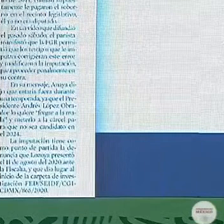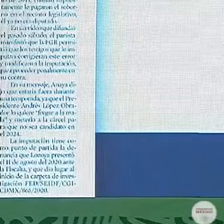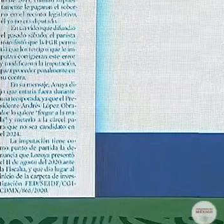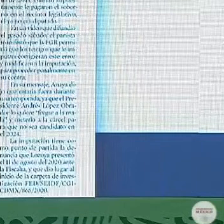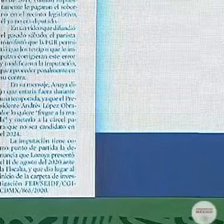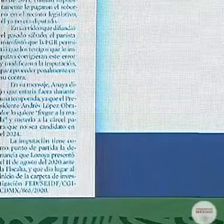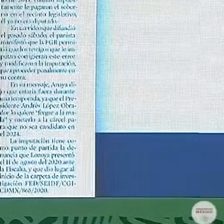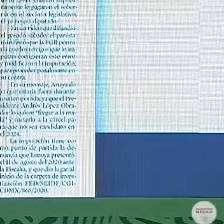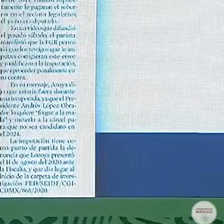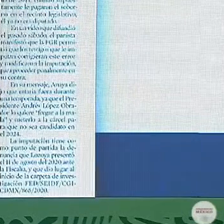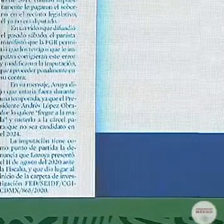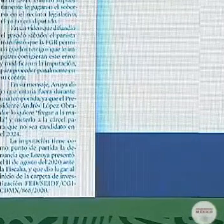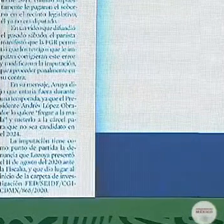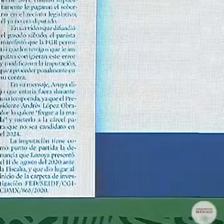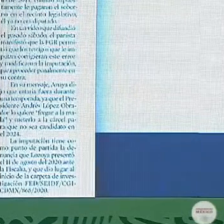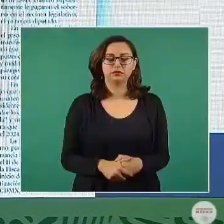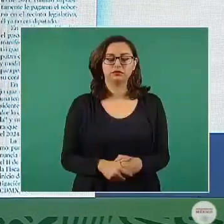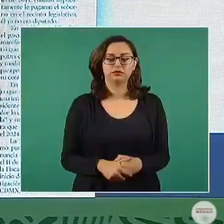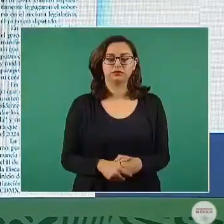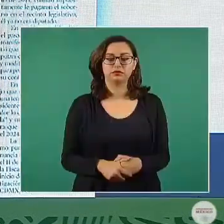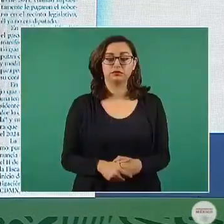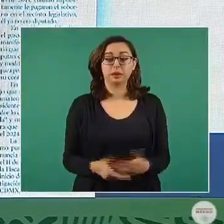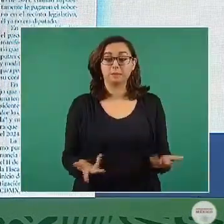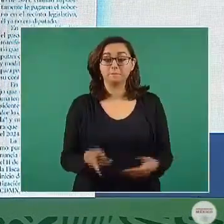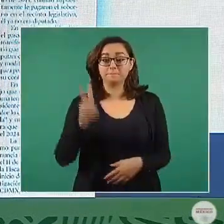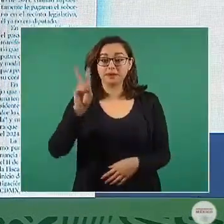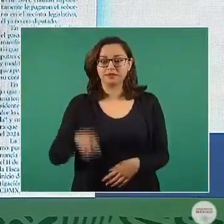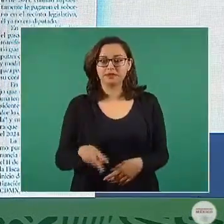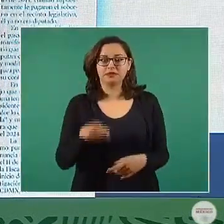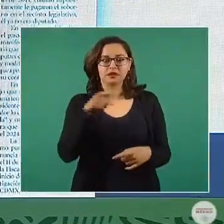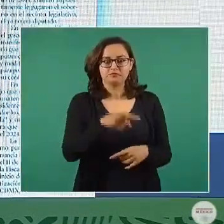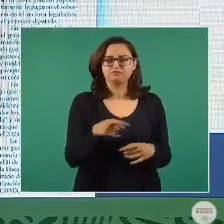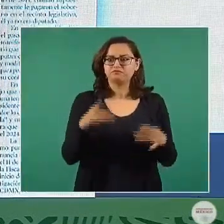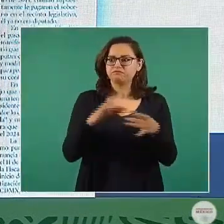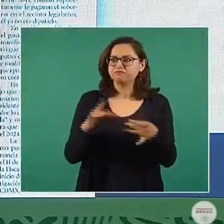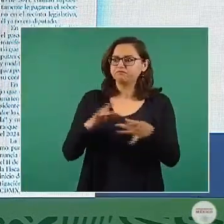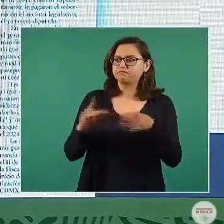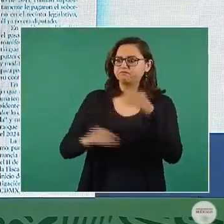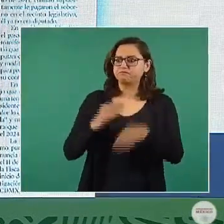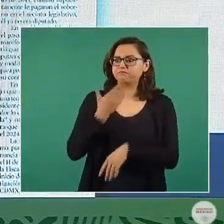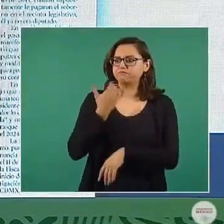¿Qué creen que hace el señor Diego Fernández de Ceballos?